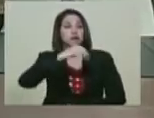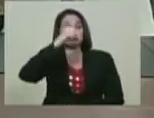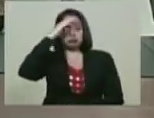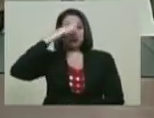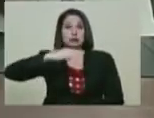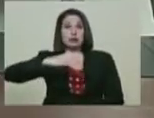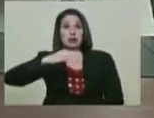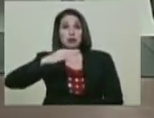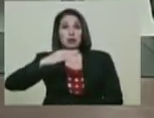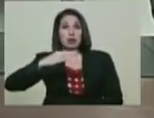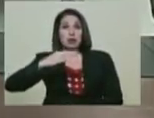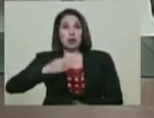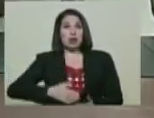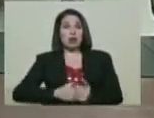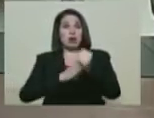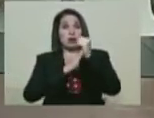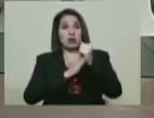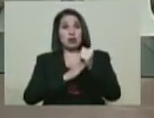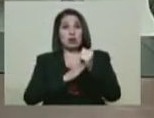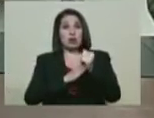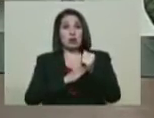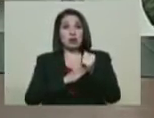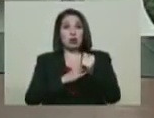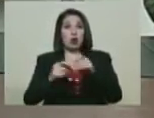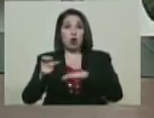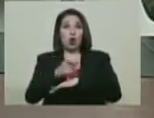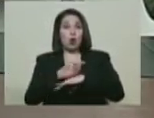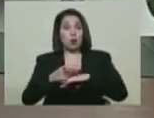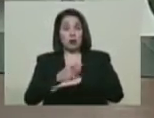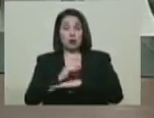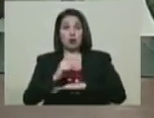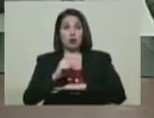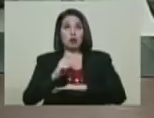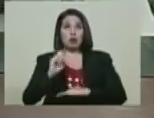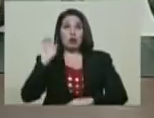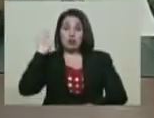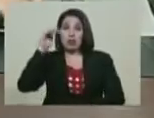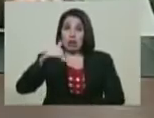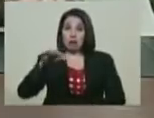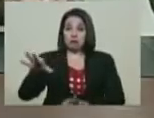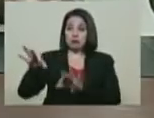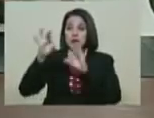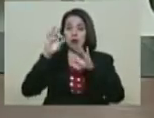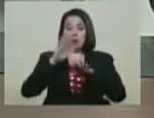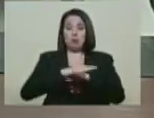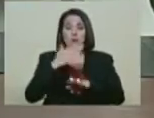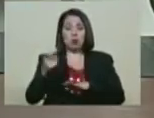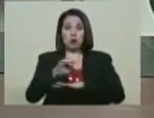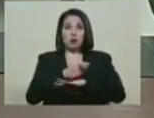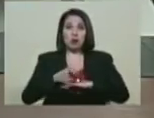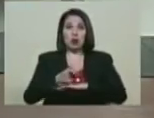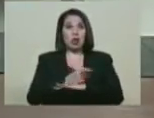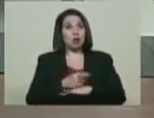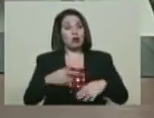contra líderes, entre ellos, gobernador de Aragua. Lo sancionan porque lo eligieron gobernador.